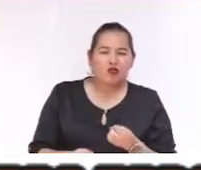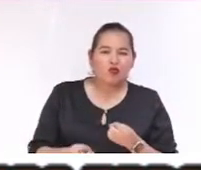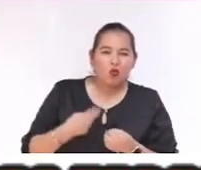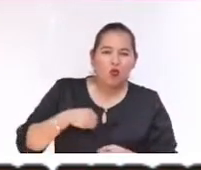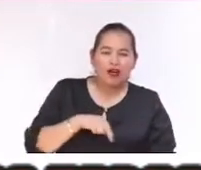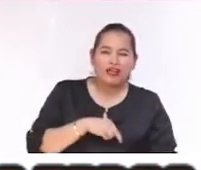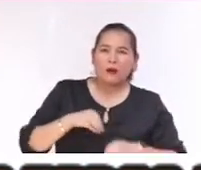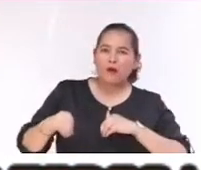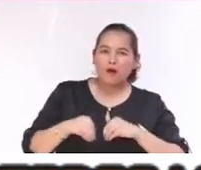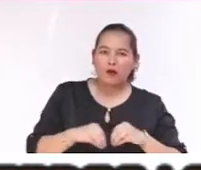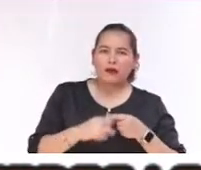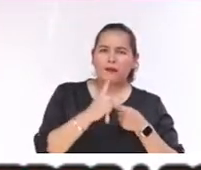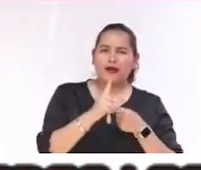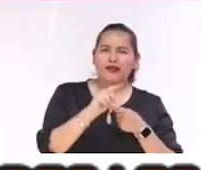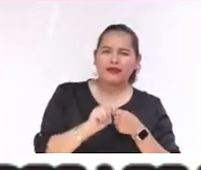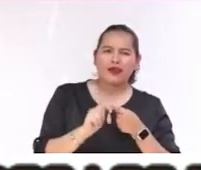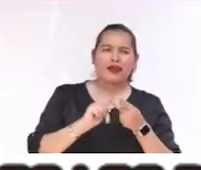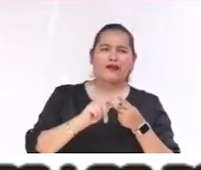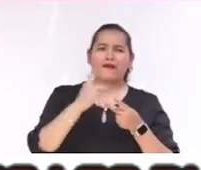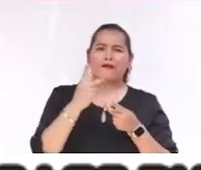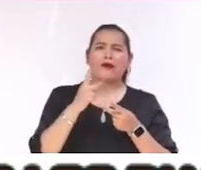del PT, del Verde.